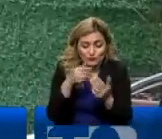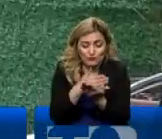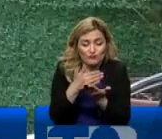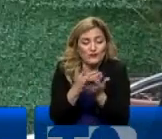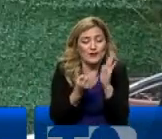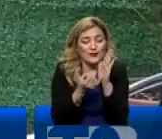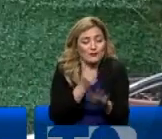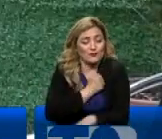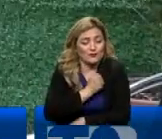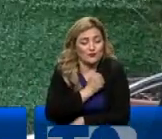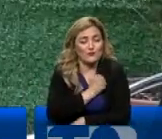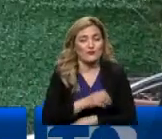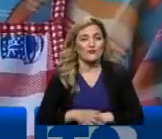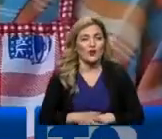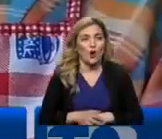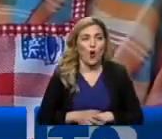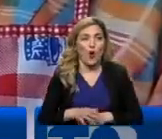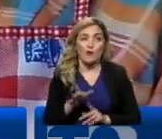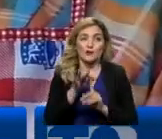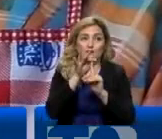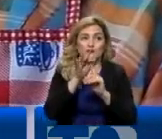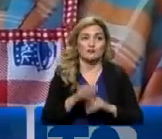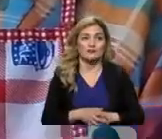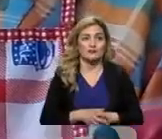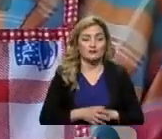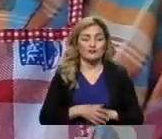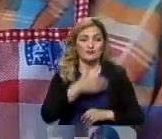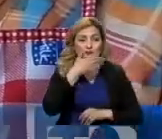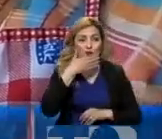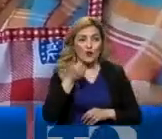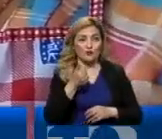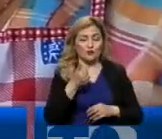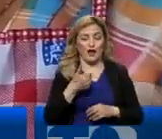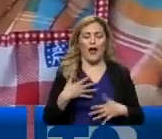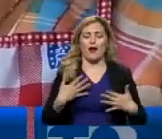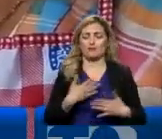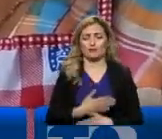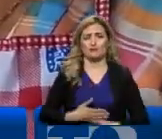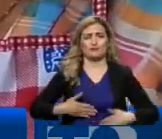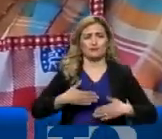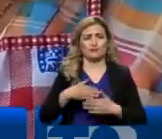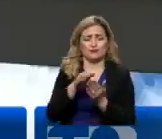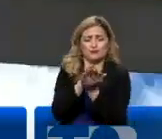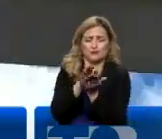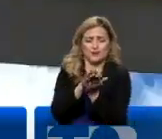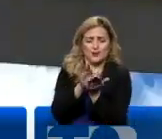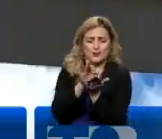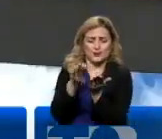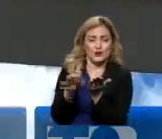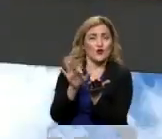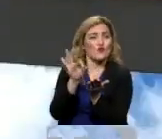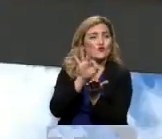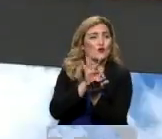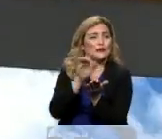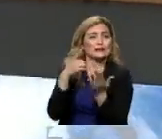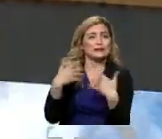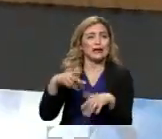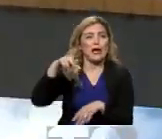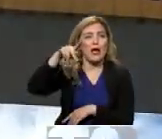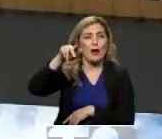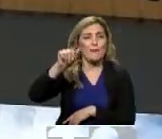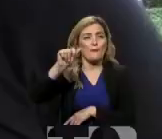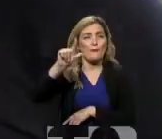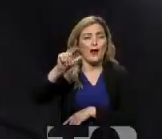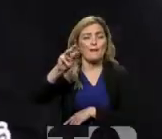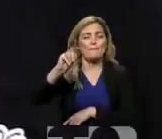o si gusta, a la carta. No hay mejor cosa que disfrutar de un tamal de palmito que lo prepara la señora Aida Chiriboga aquí en el